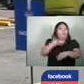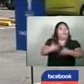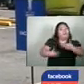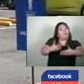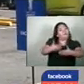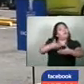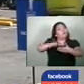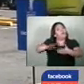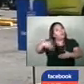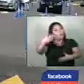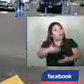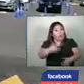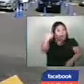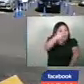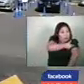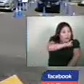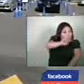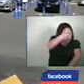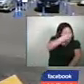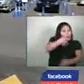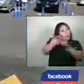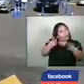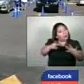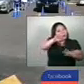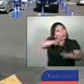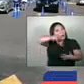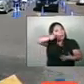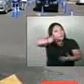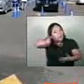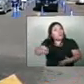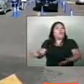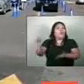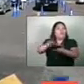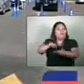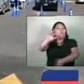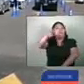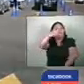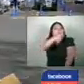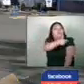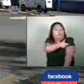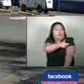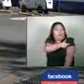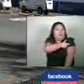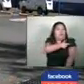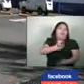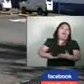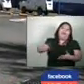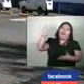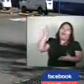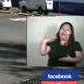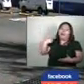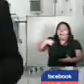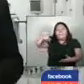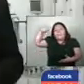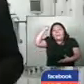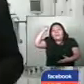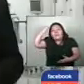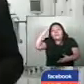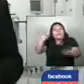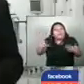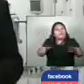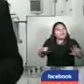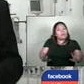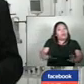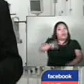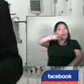pues posteriormente tres meses después de la segunda dosis. Al contrario de lo que se tenía anteriormente, que era la vacunación